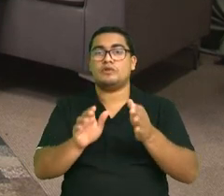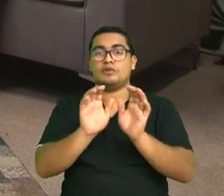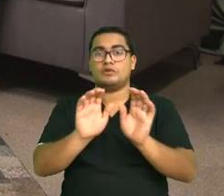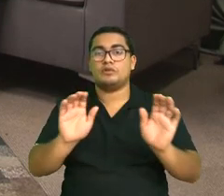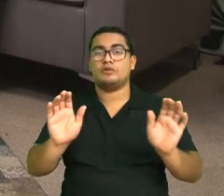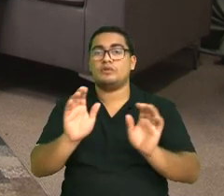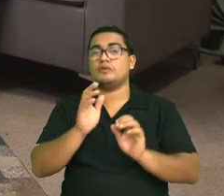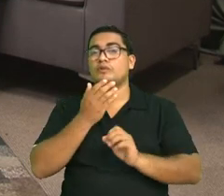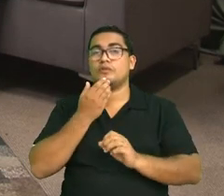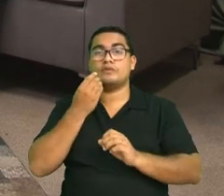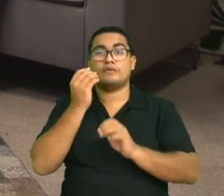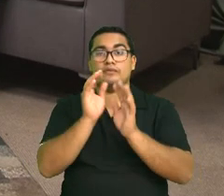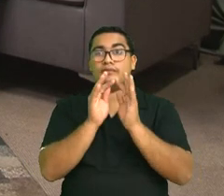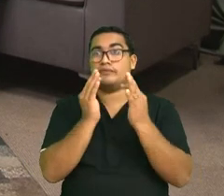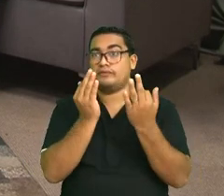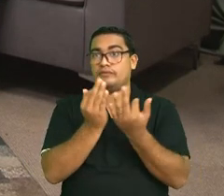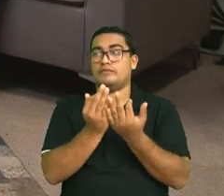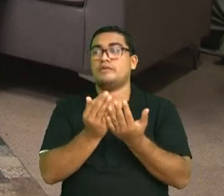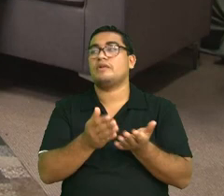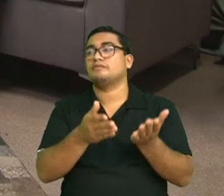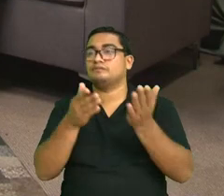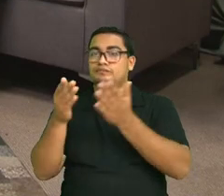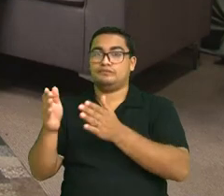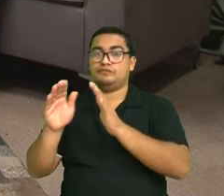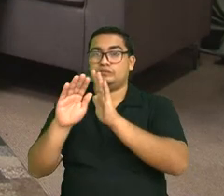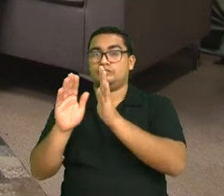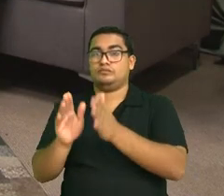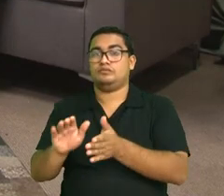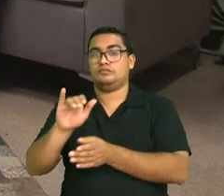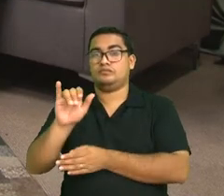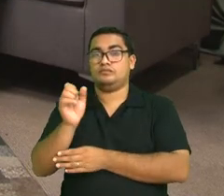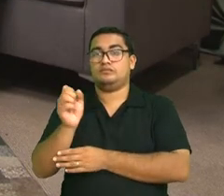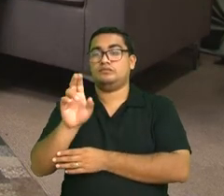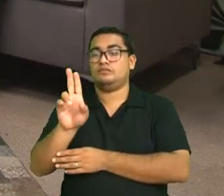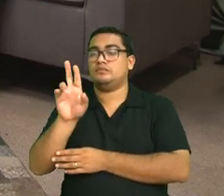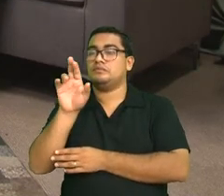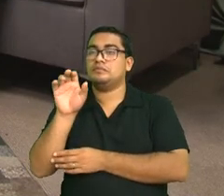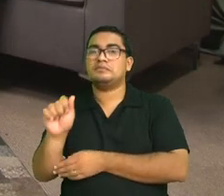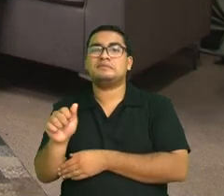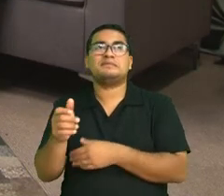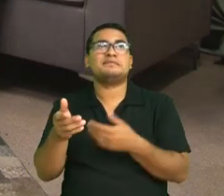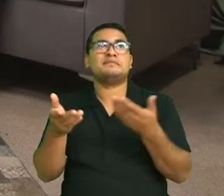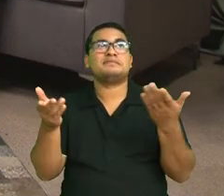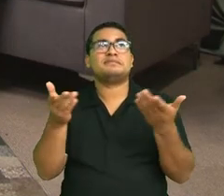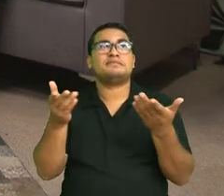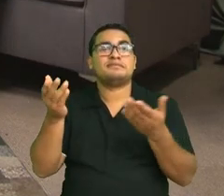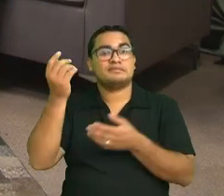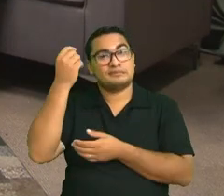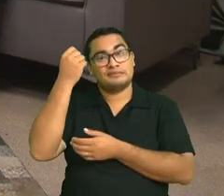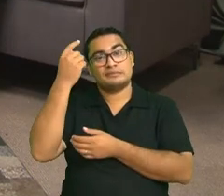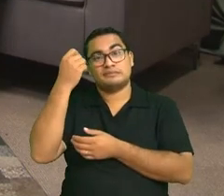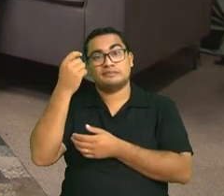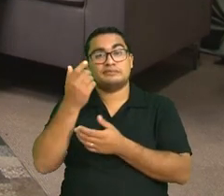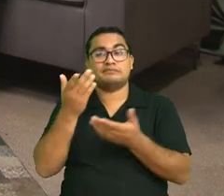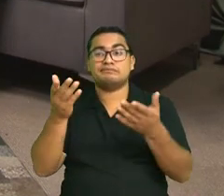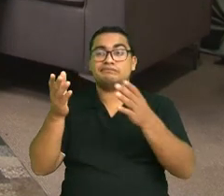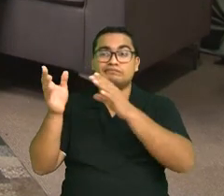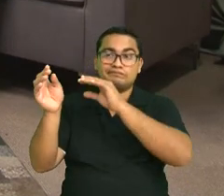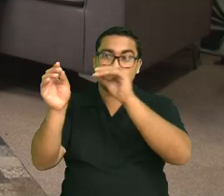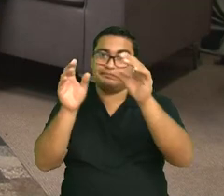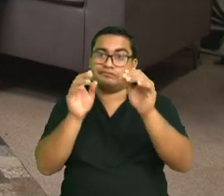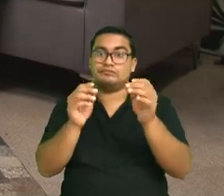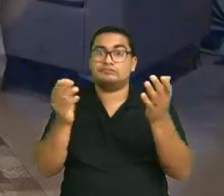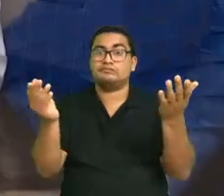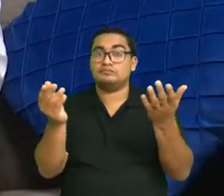Isaura Chavarría, también integrante de esta comisión, ambas diputadas. Compañera Isaura, pues entender dentro de esta conversación muchas conquistas, un